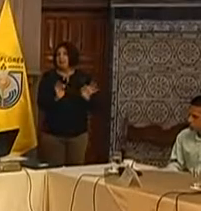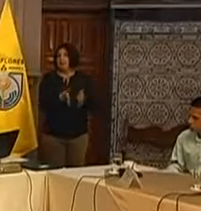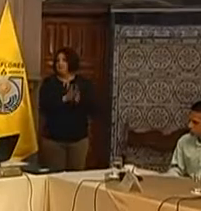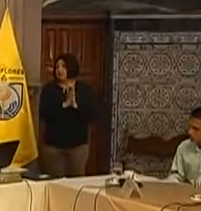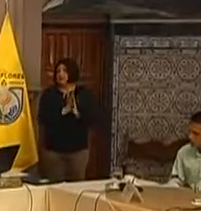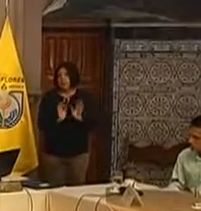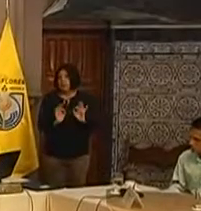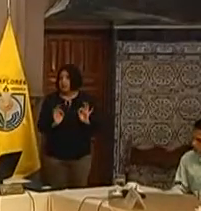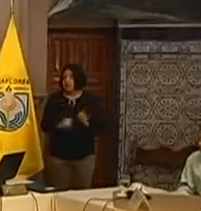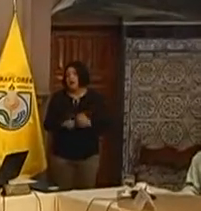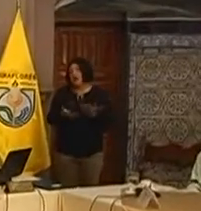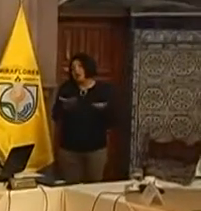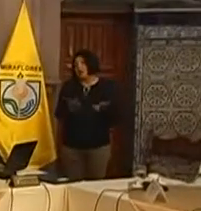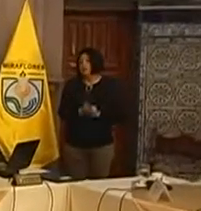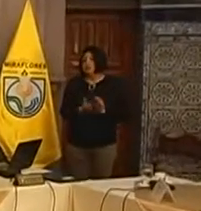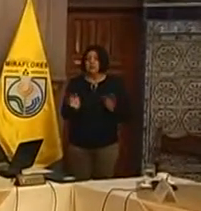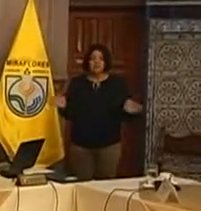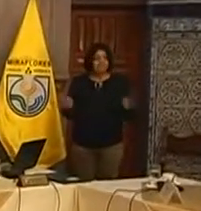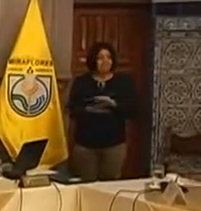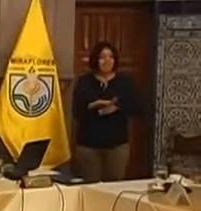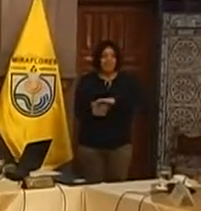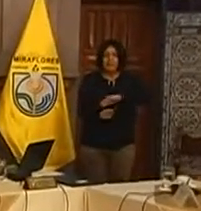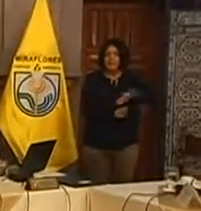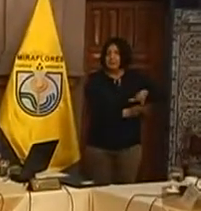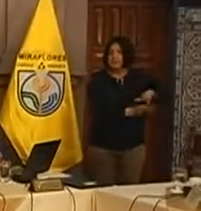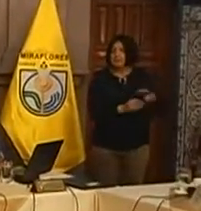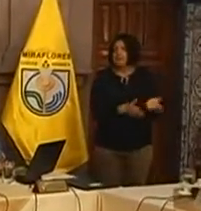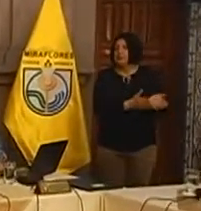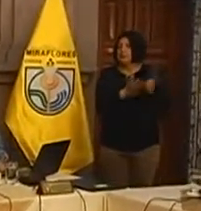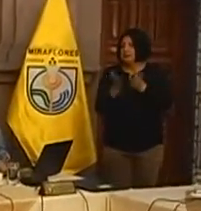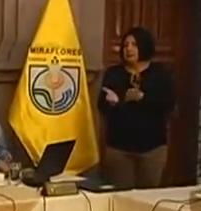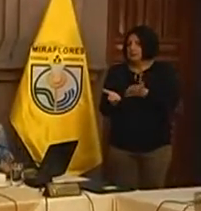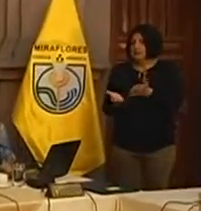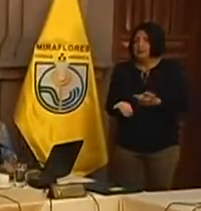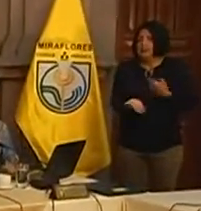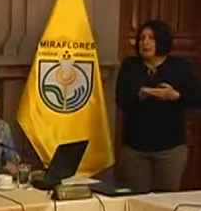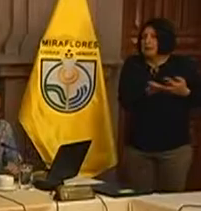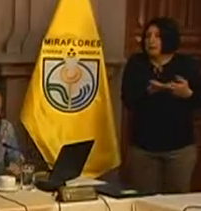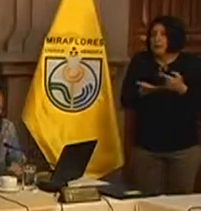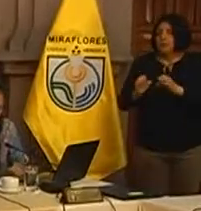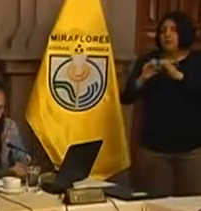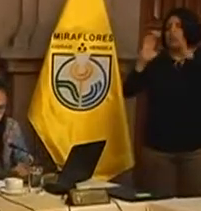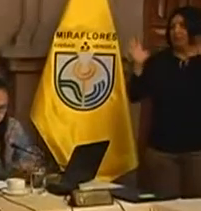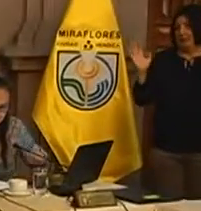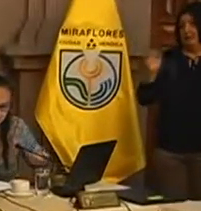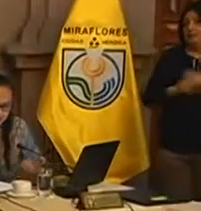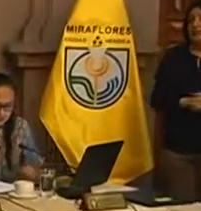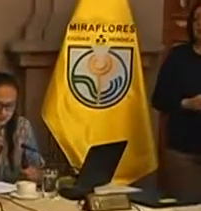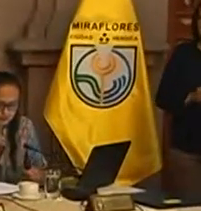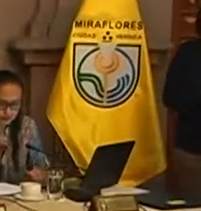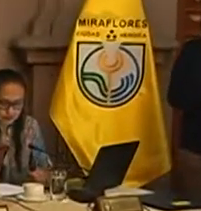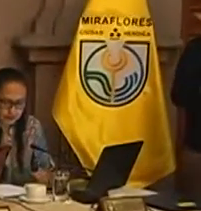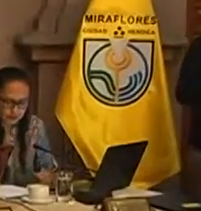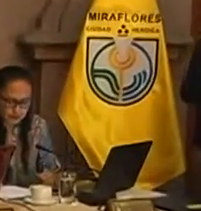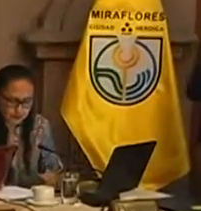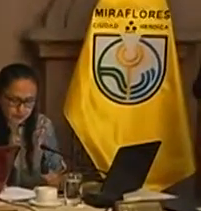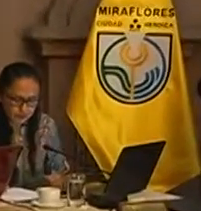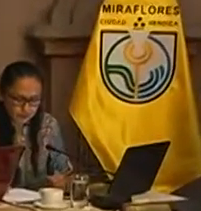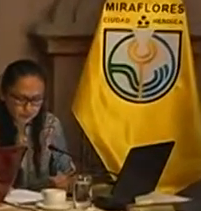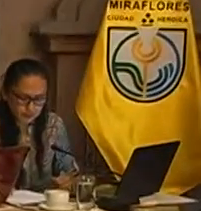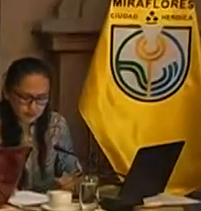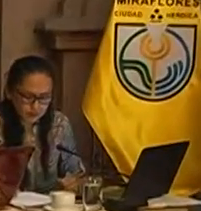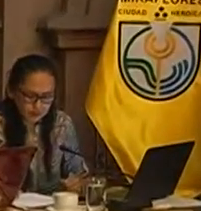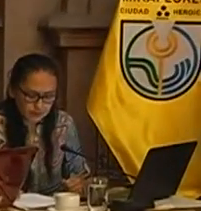Ningún pedido. Entonces, cerramos esta estación y vamos a lo que es orden del día. Antes de pasar a lo que es orden del